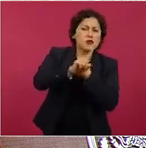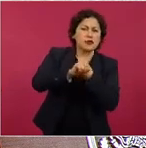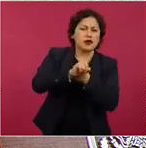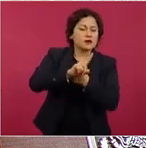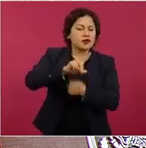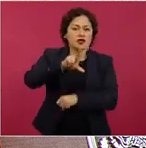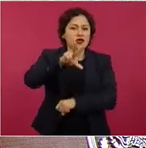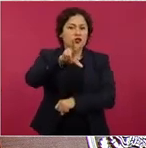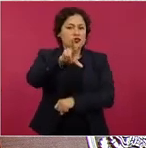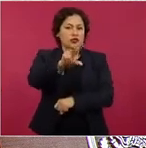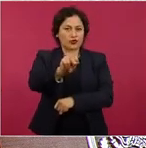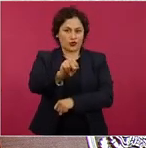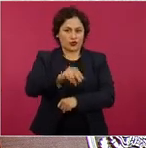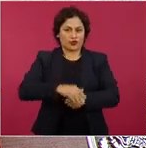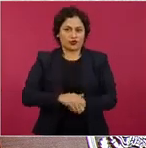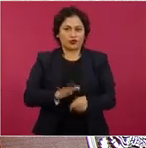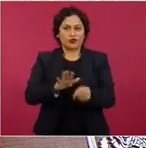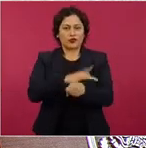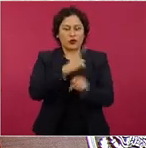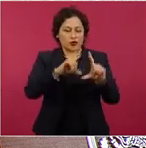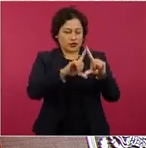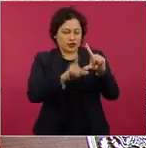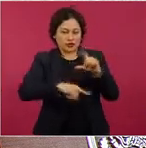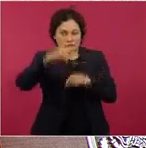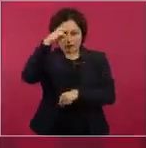porque la economía está creciendo.